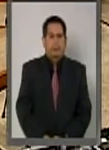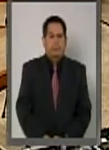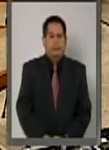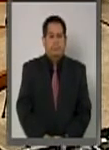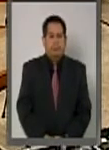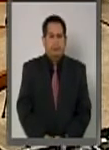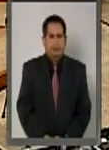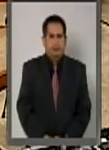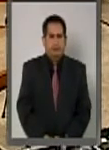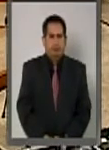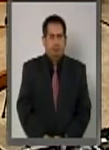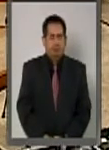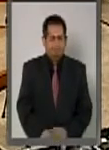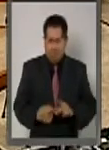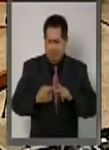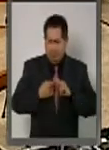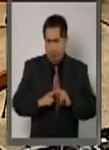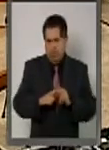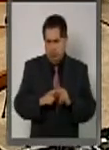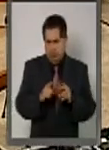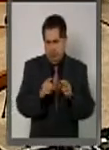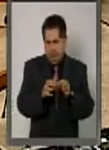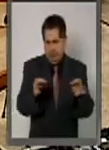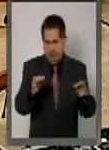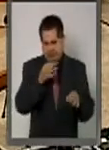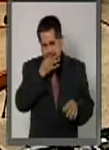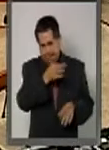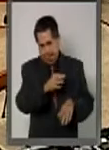Un comentario inicial.